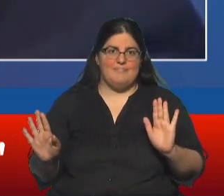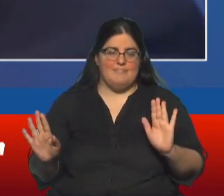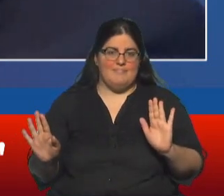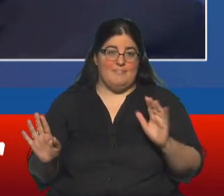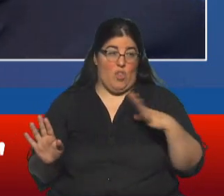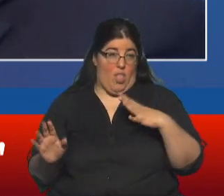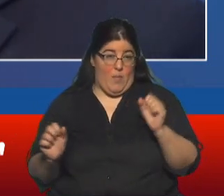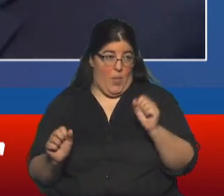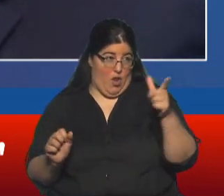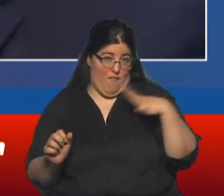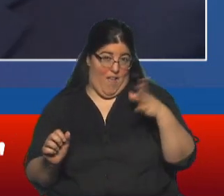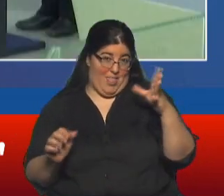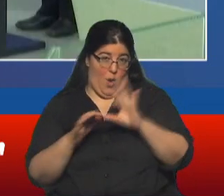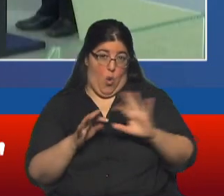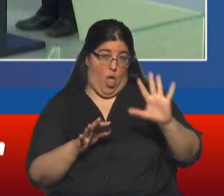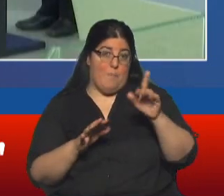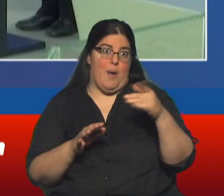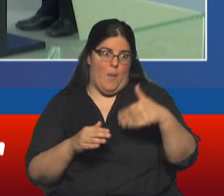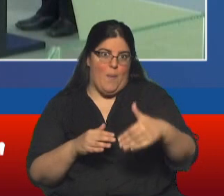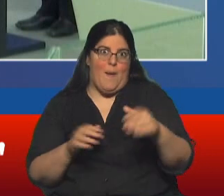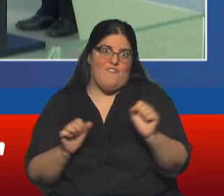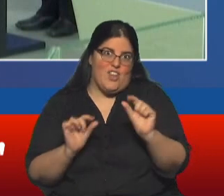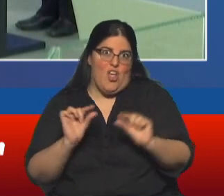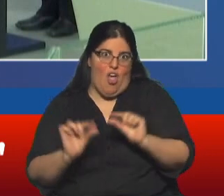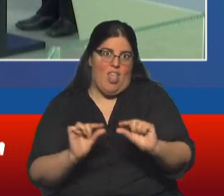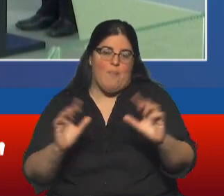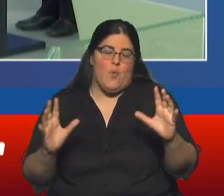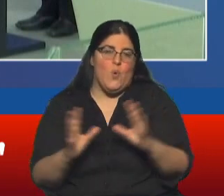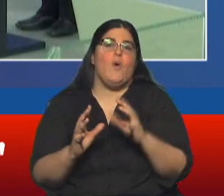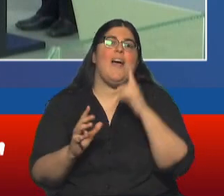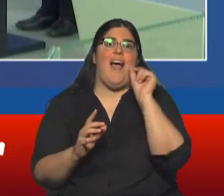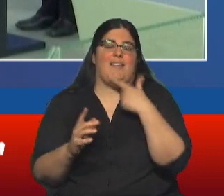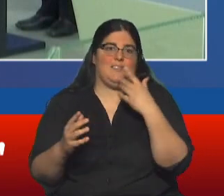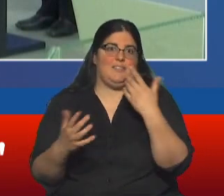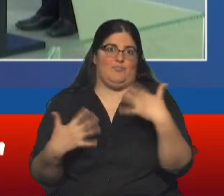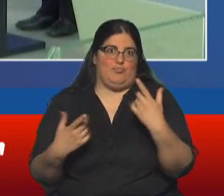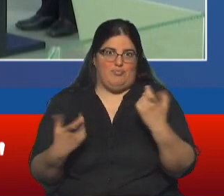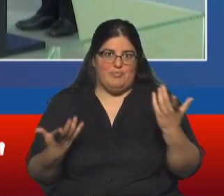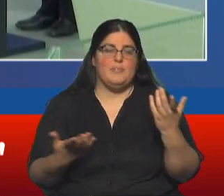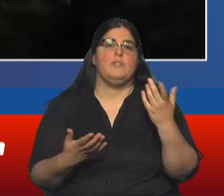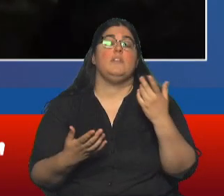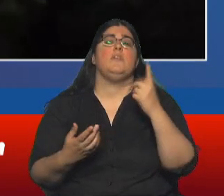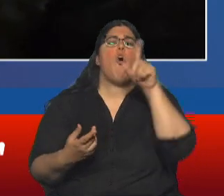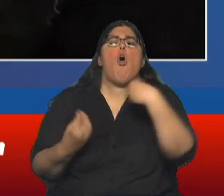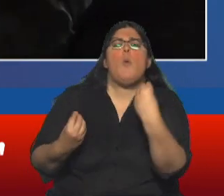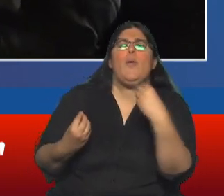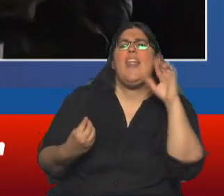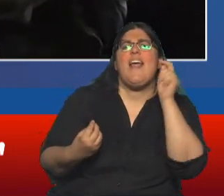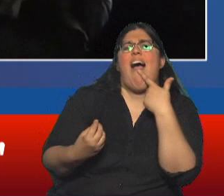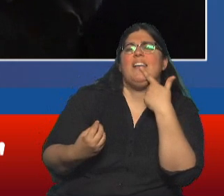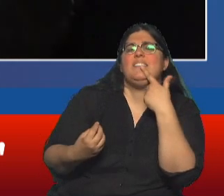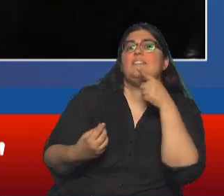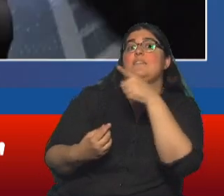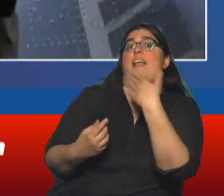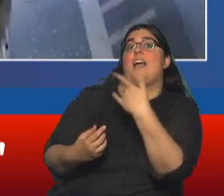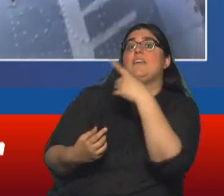todavía en invierno en Europa, pero sí es época de frío, ya se está consumiendo mucho gas. Y ese gas viene de Rusia, con lo cual cortar el